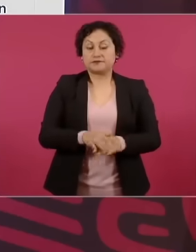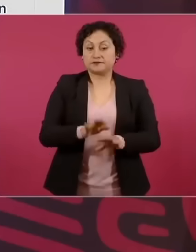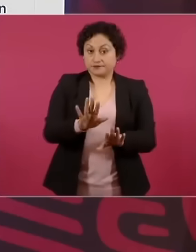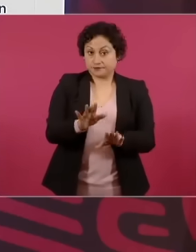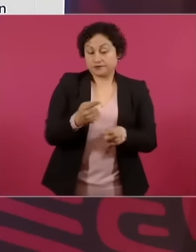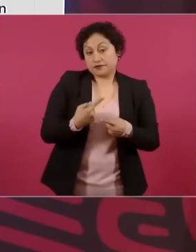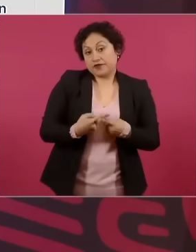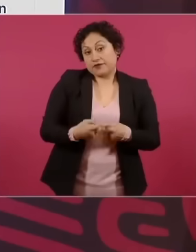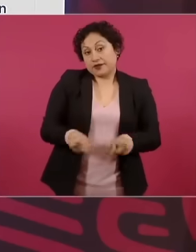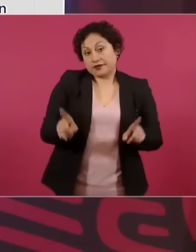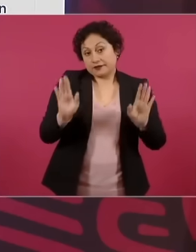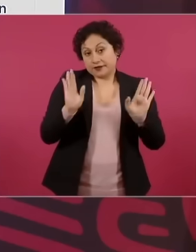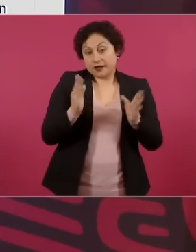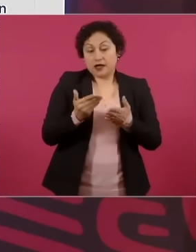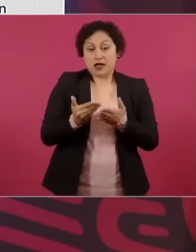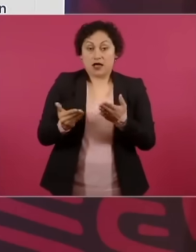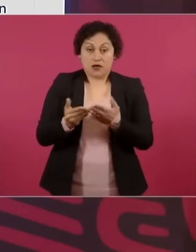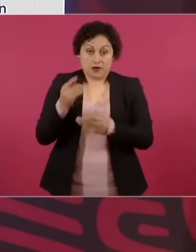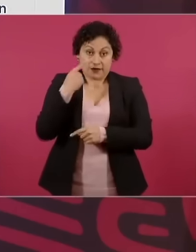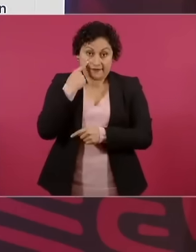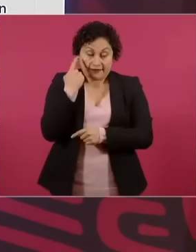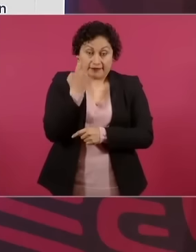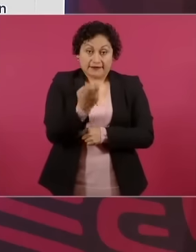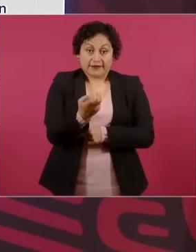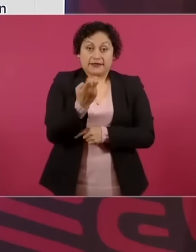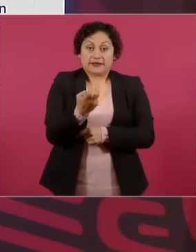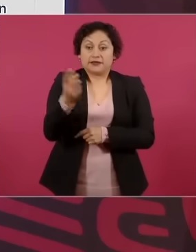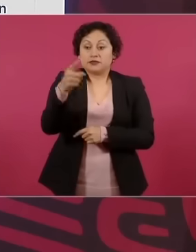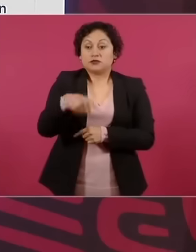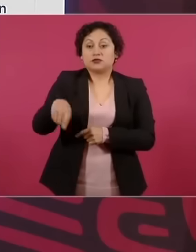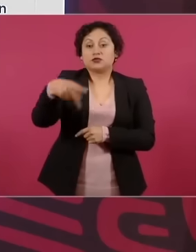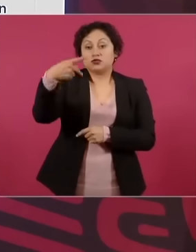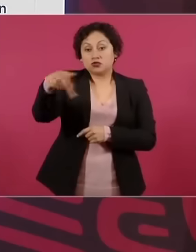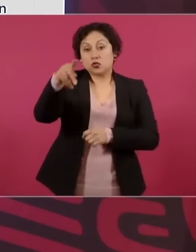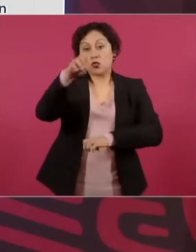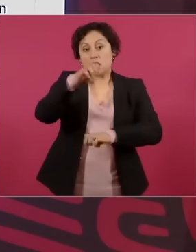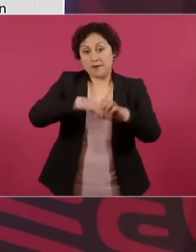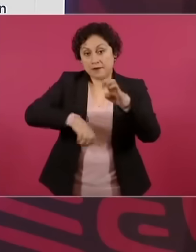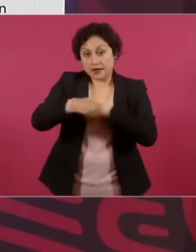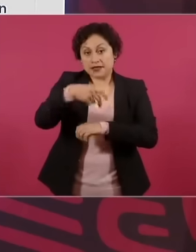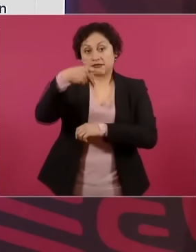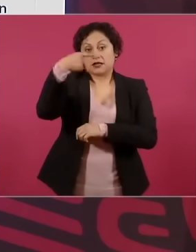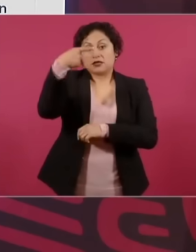ustedes o las empresas en las que trabajan ustedes guardaban silencio.